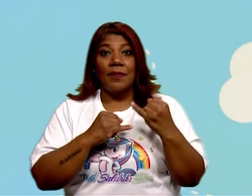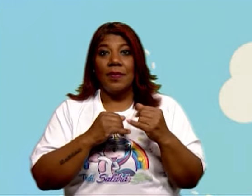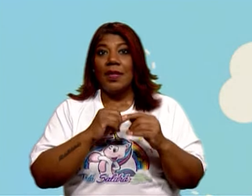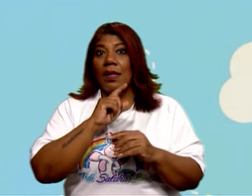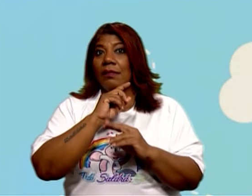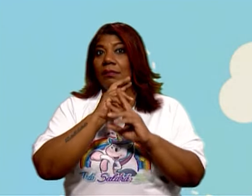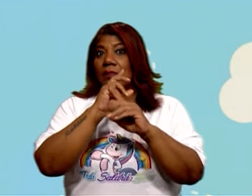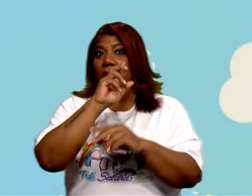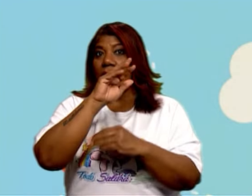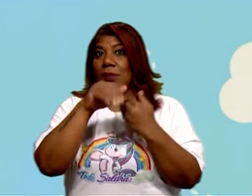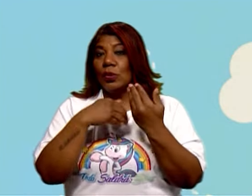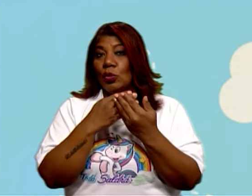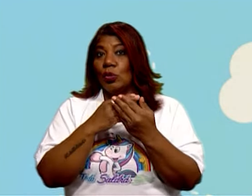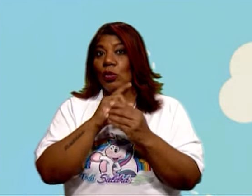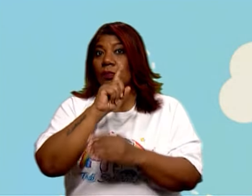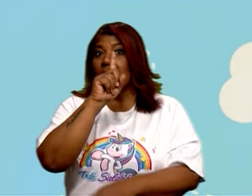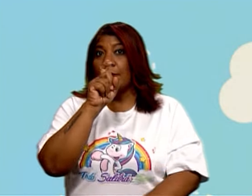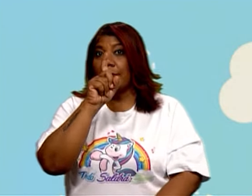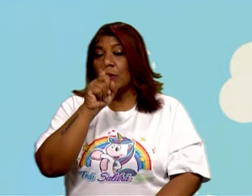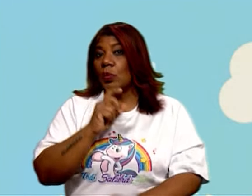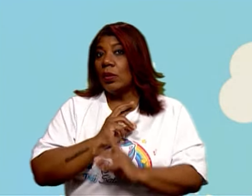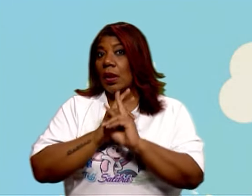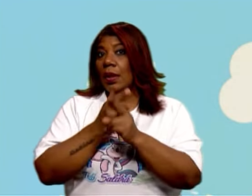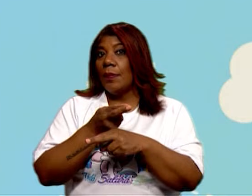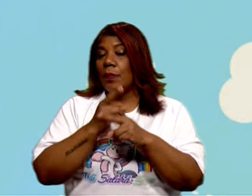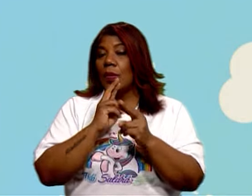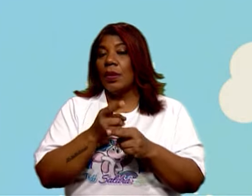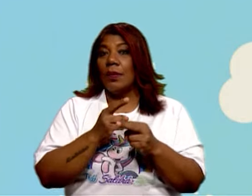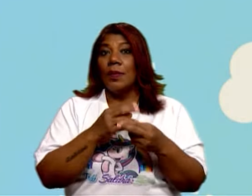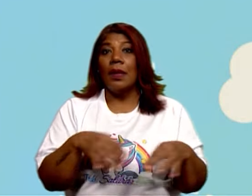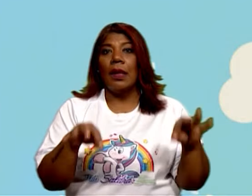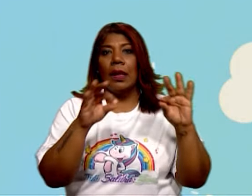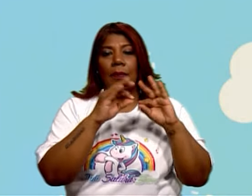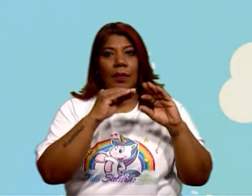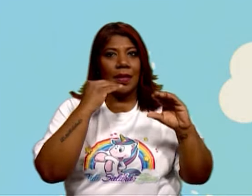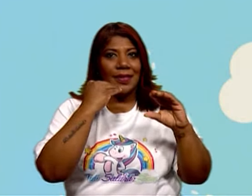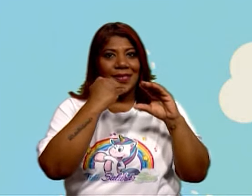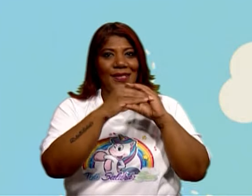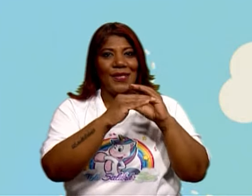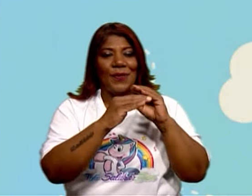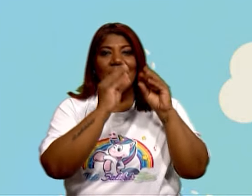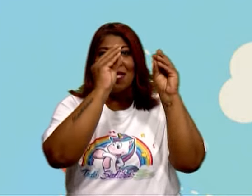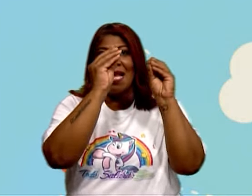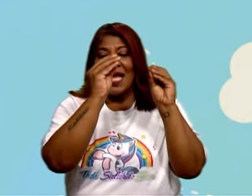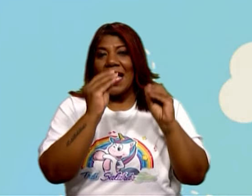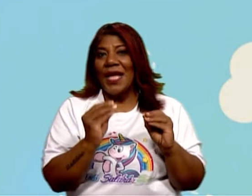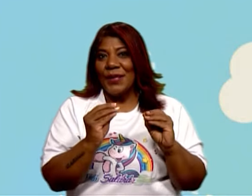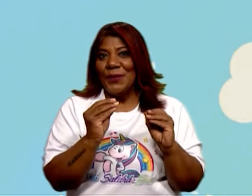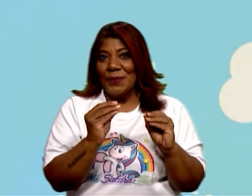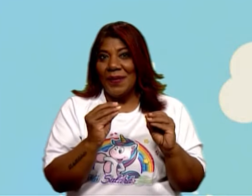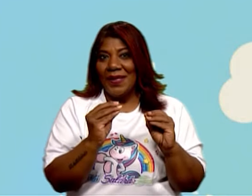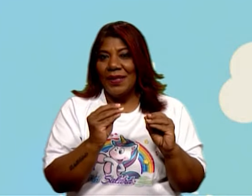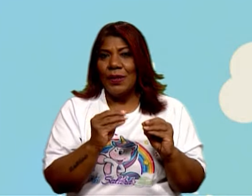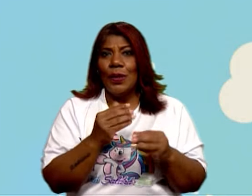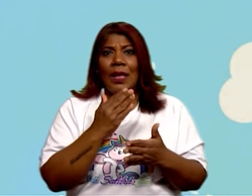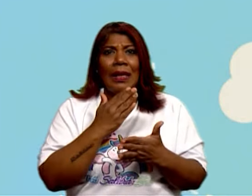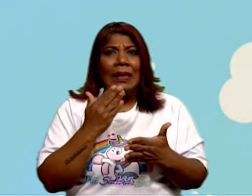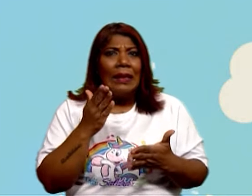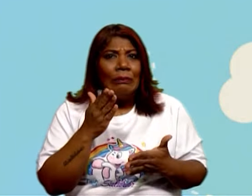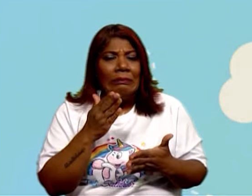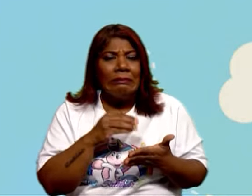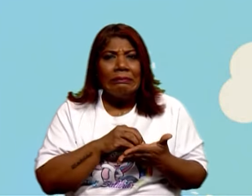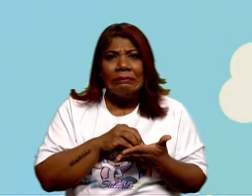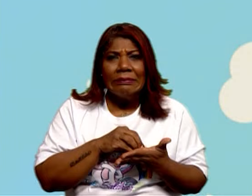en contacto con tu docente y si en un momento dado no tienes unos conceptos claros, él es el que te va a poder ayudar